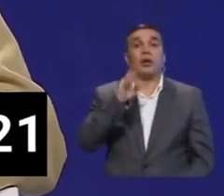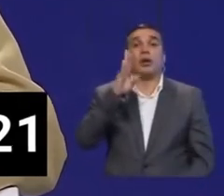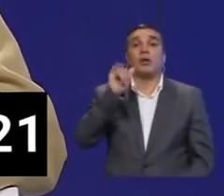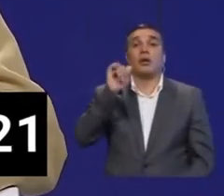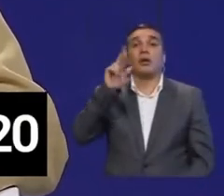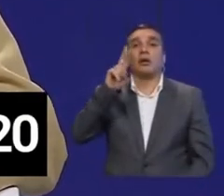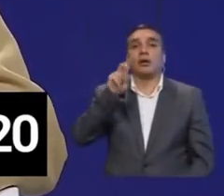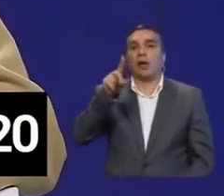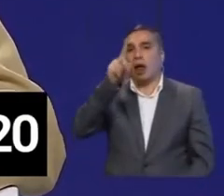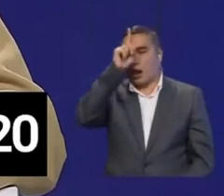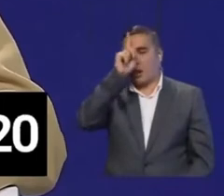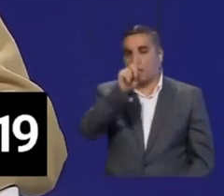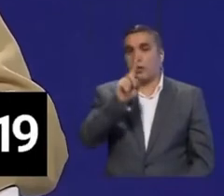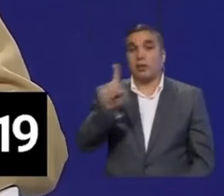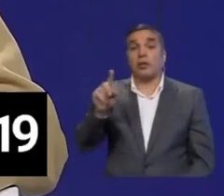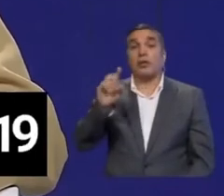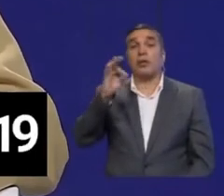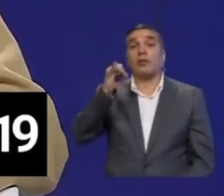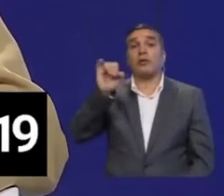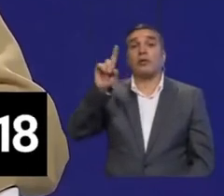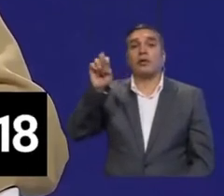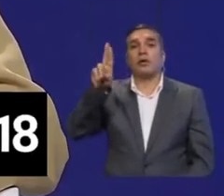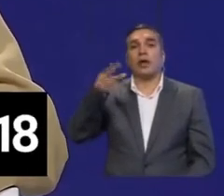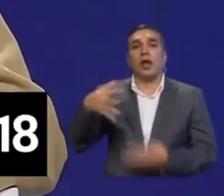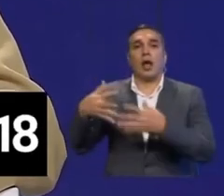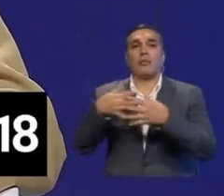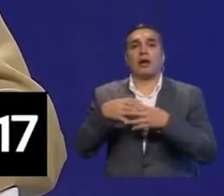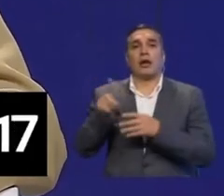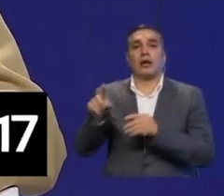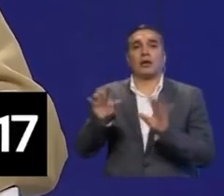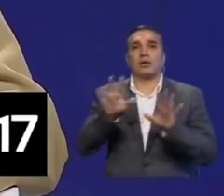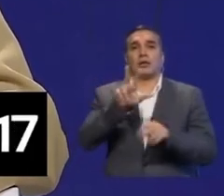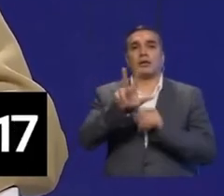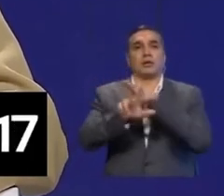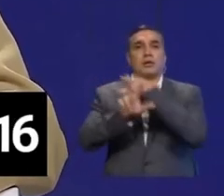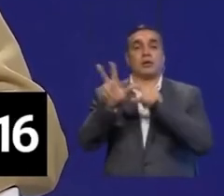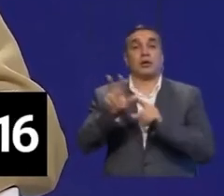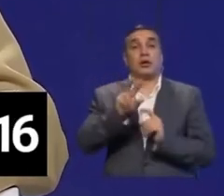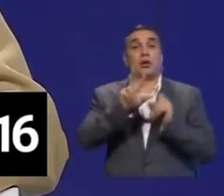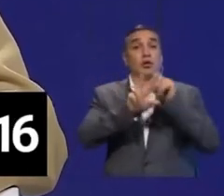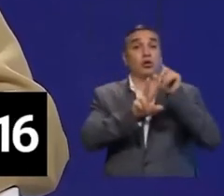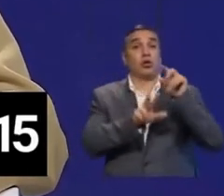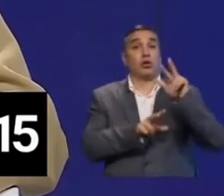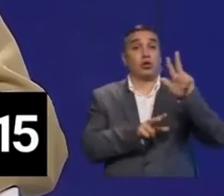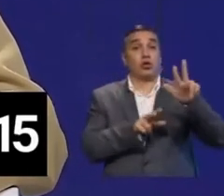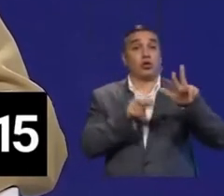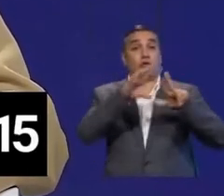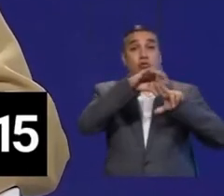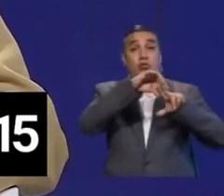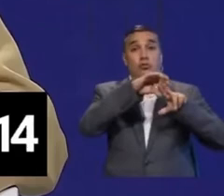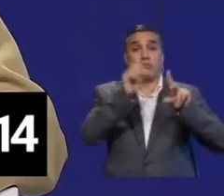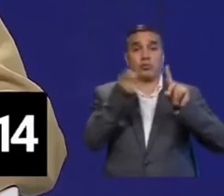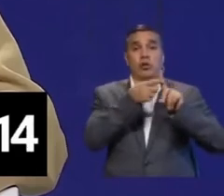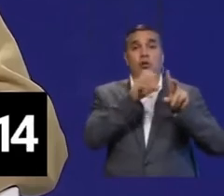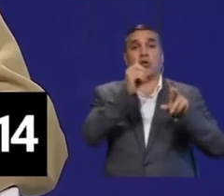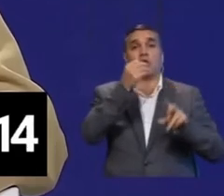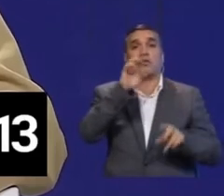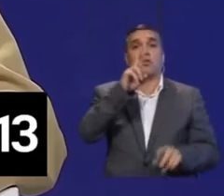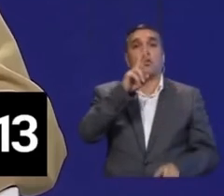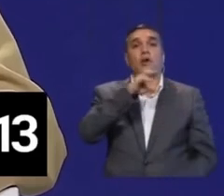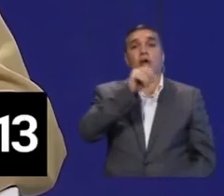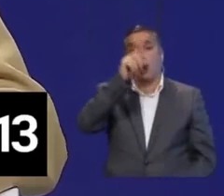que es alemana, y Pfizer, que es americana. Las dos primeras, Oxford y la de